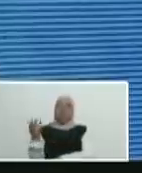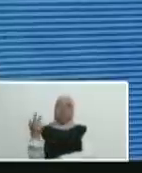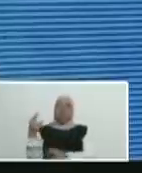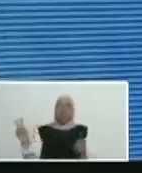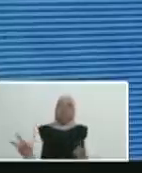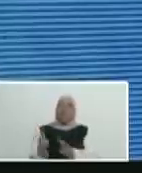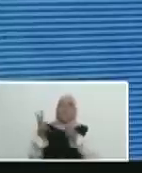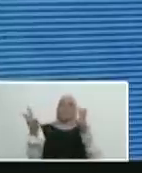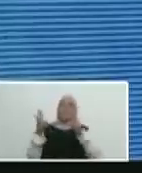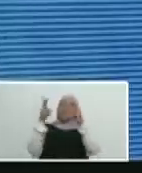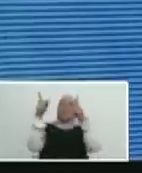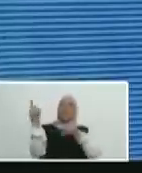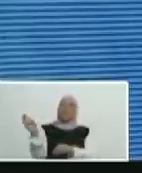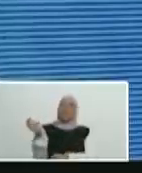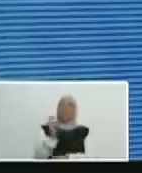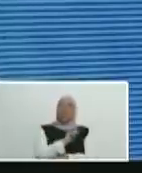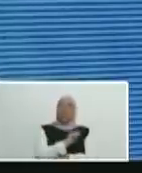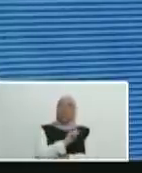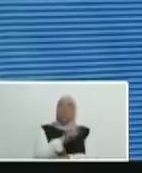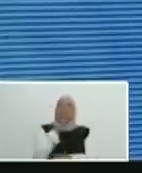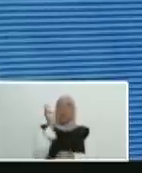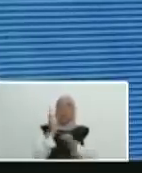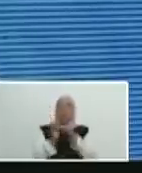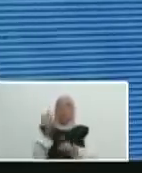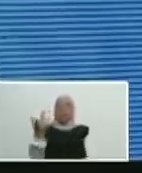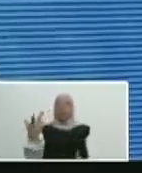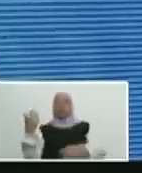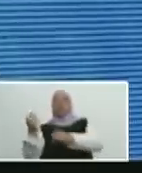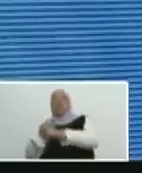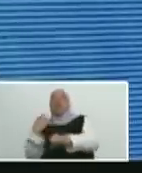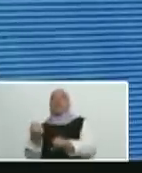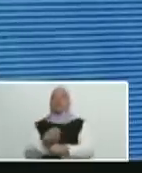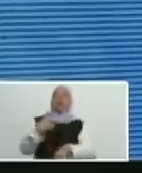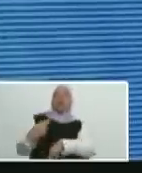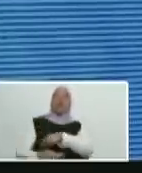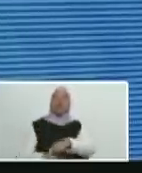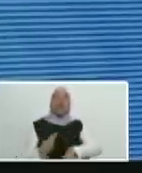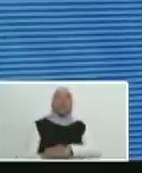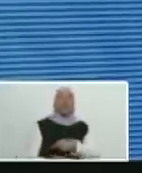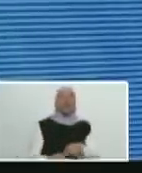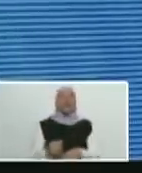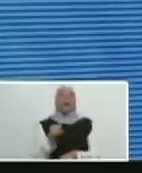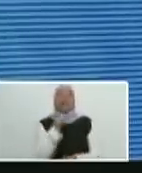victorias, de triunfos, de éxitos y compromiso revolucionario.